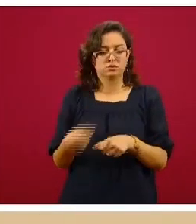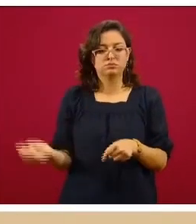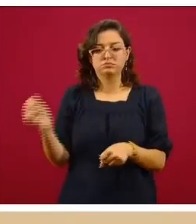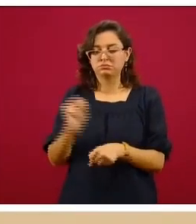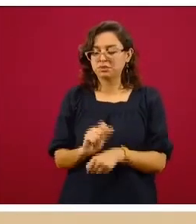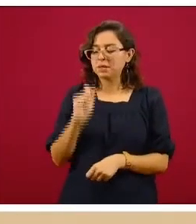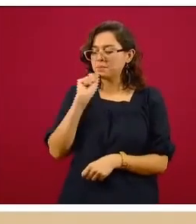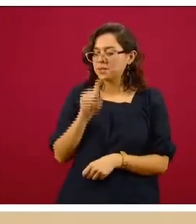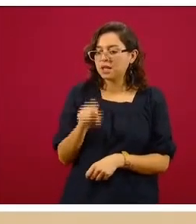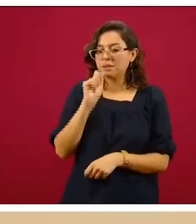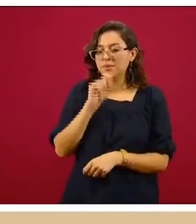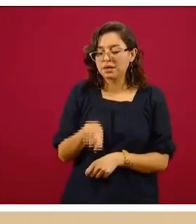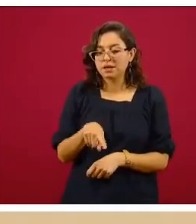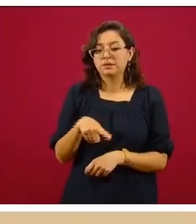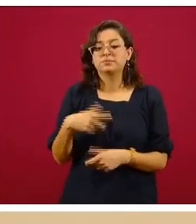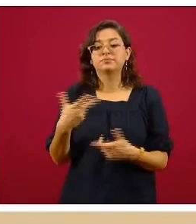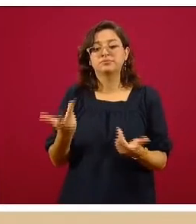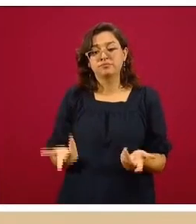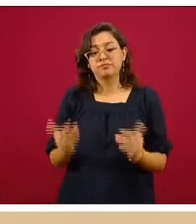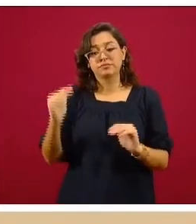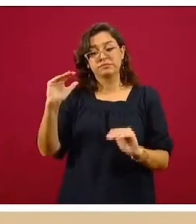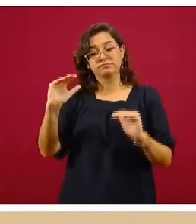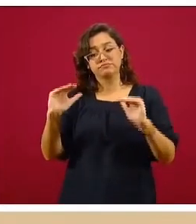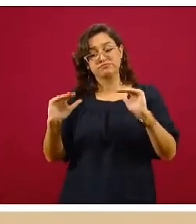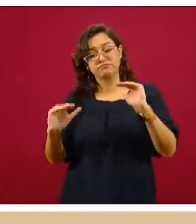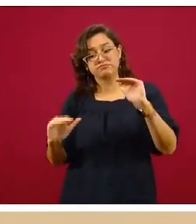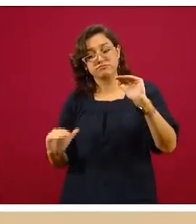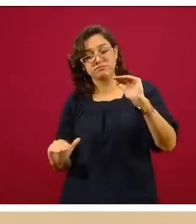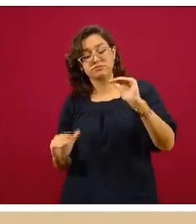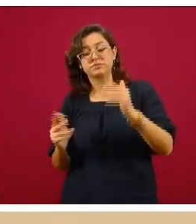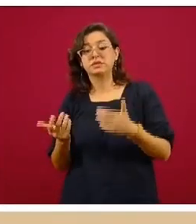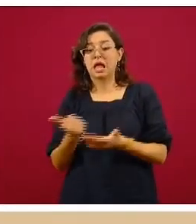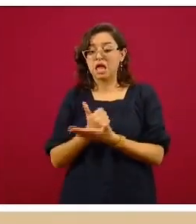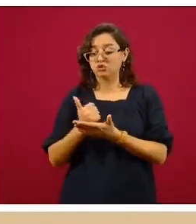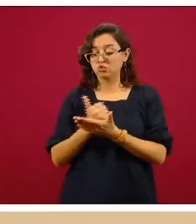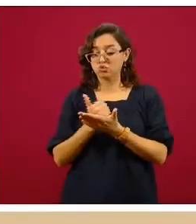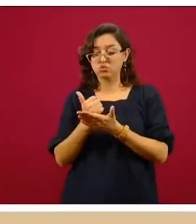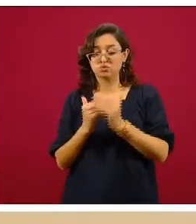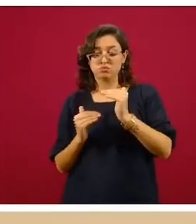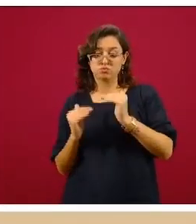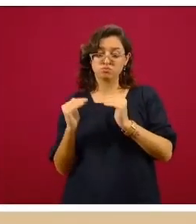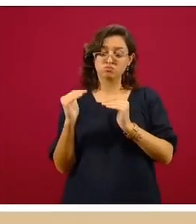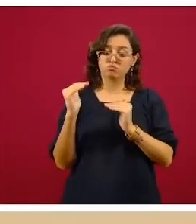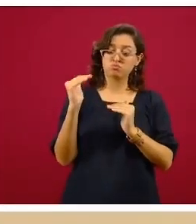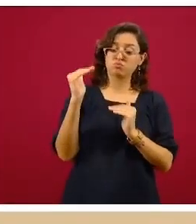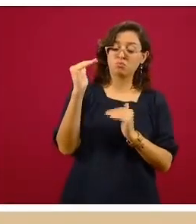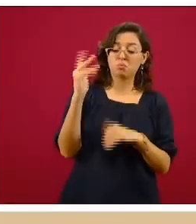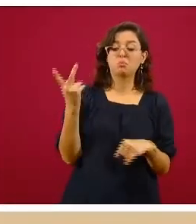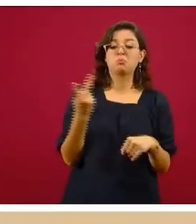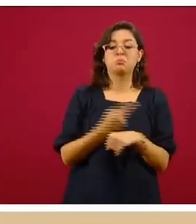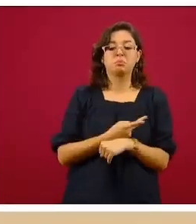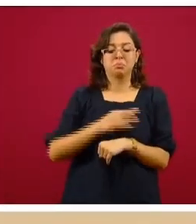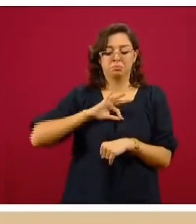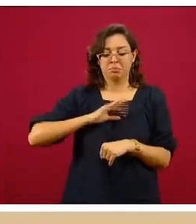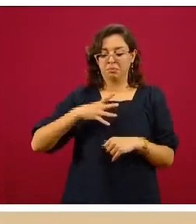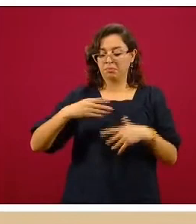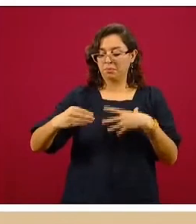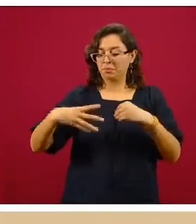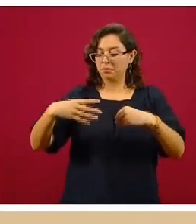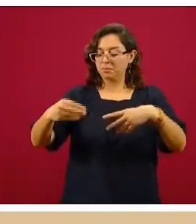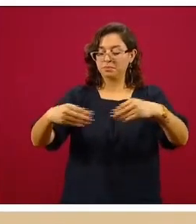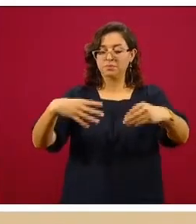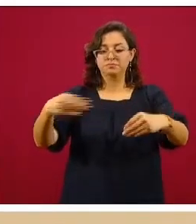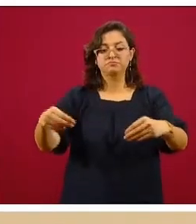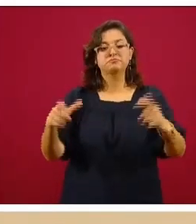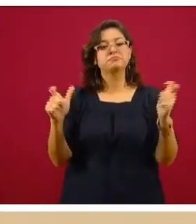2 semanas anteriores. Y al revés, si la barra azul ya es más grande, entonces quiere decir que la transmisión y que por lo tanto la